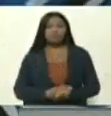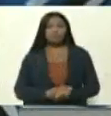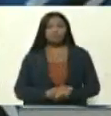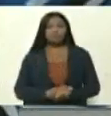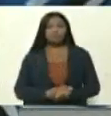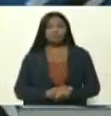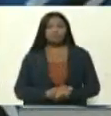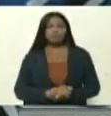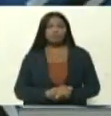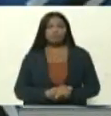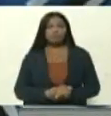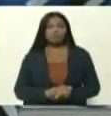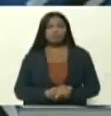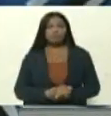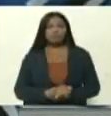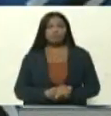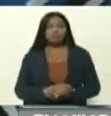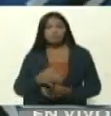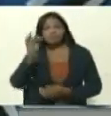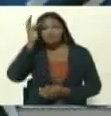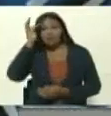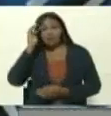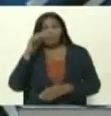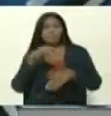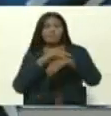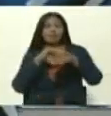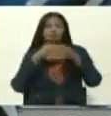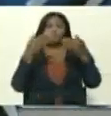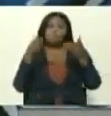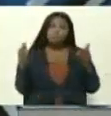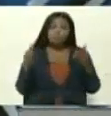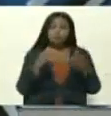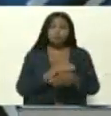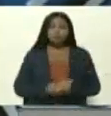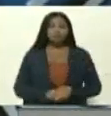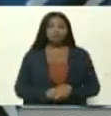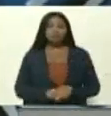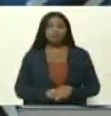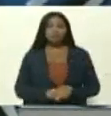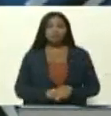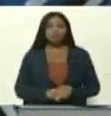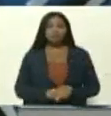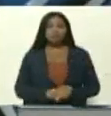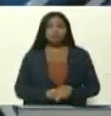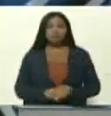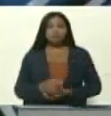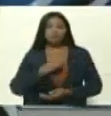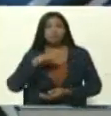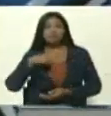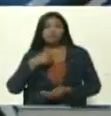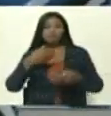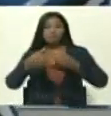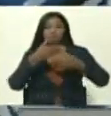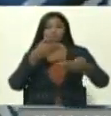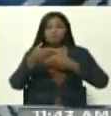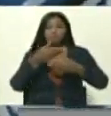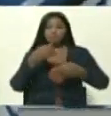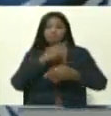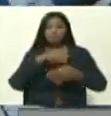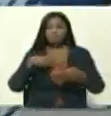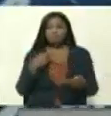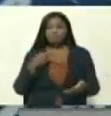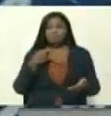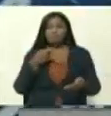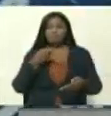Escuela Nacional de Fiscales del Ministerio Público, poder compartir con nuestros